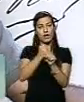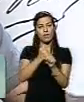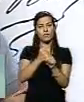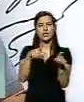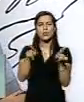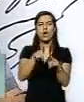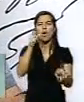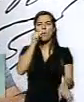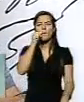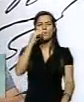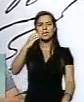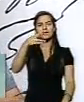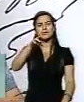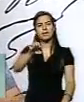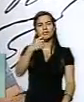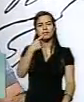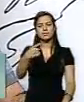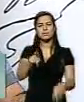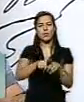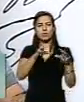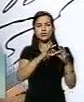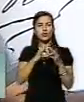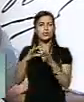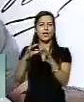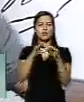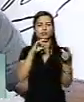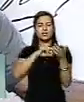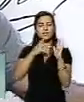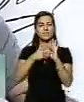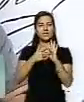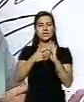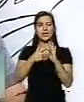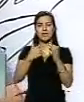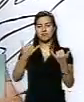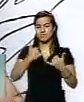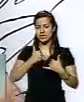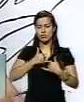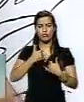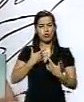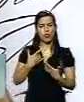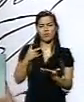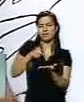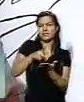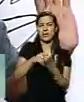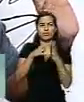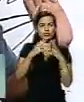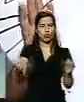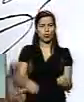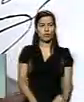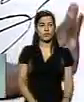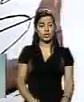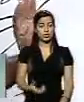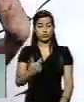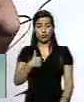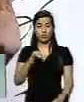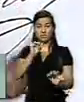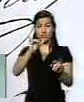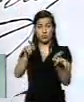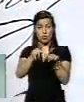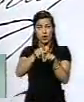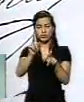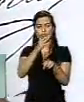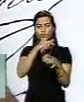diría el Che, ¿no? Ser solidario significa correr los mismos riesgos. Si no corres los mismos riesgos, no eres